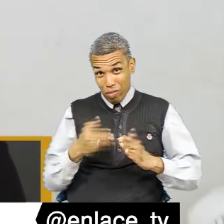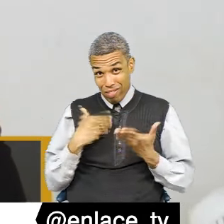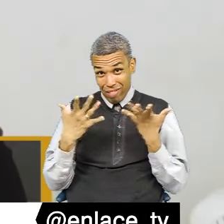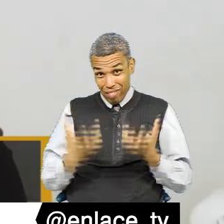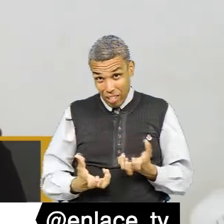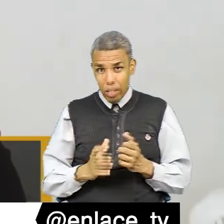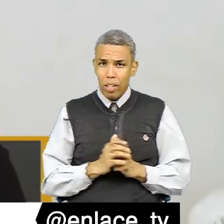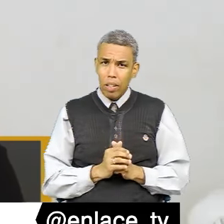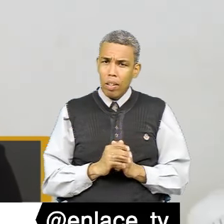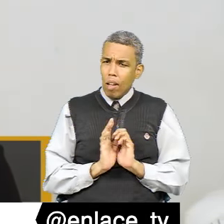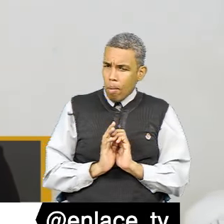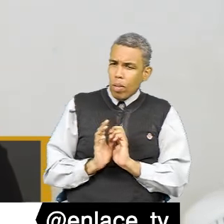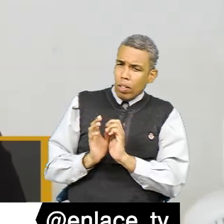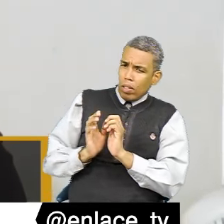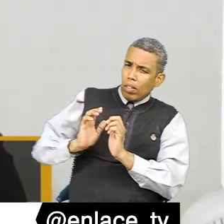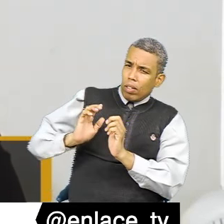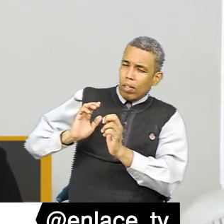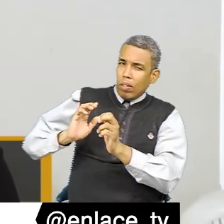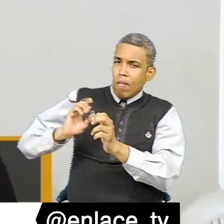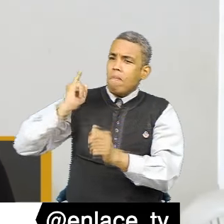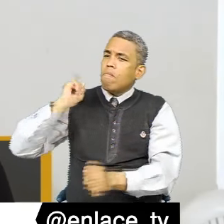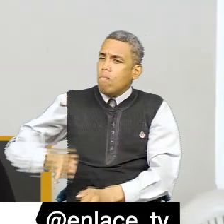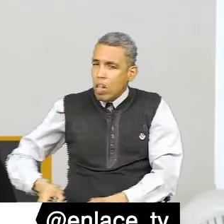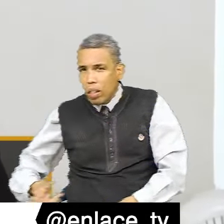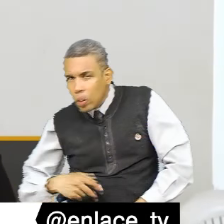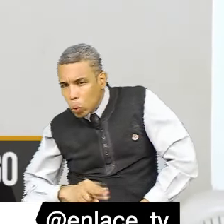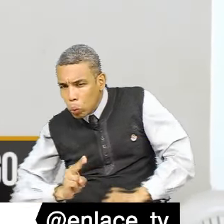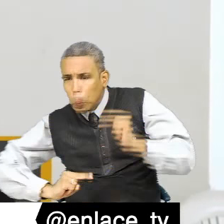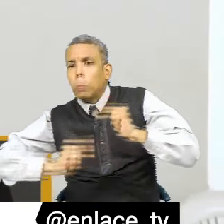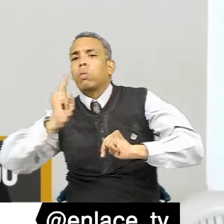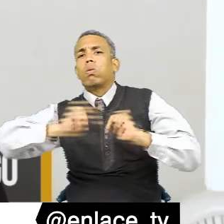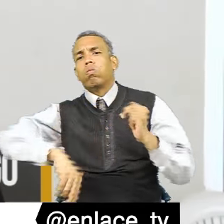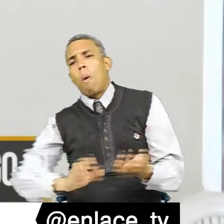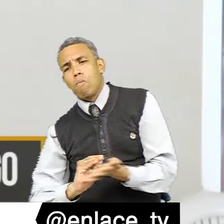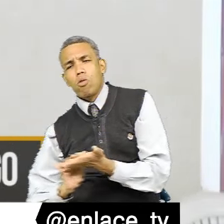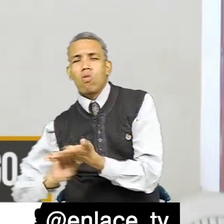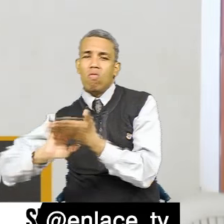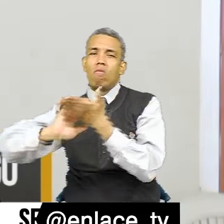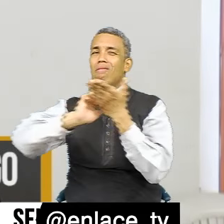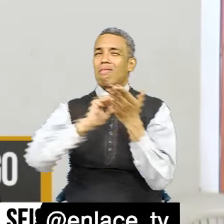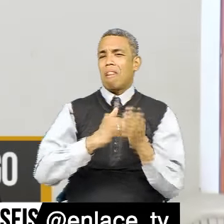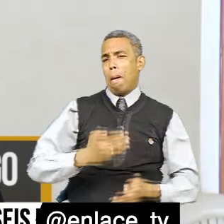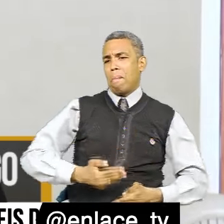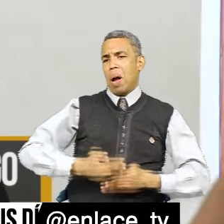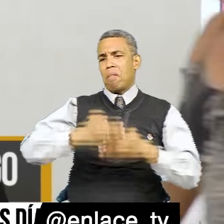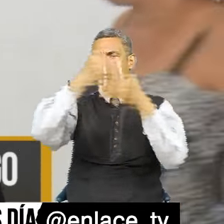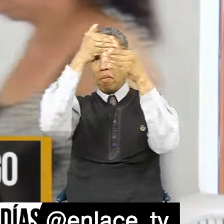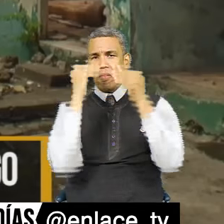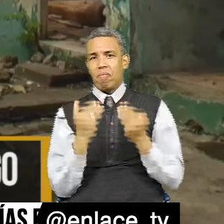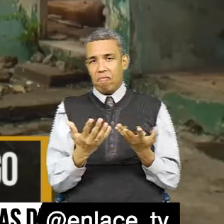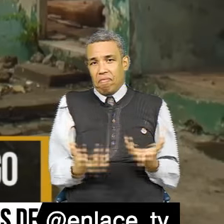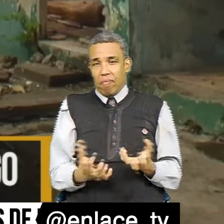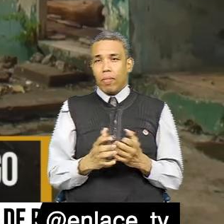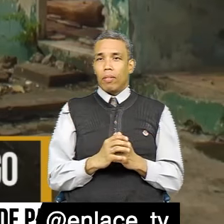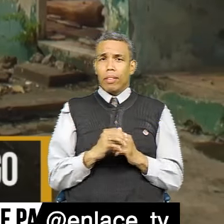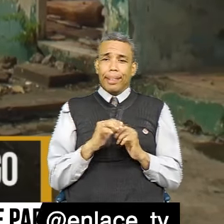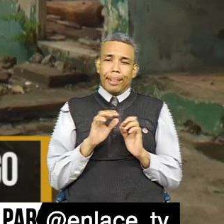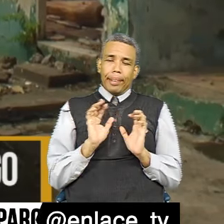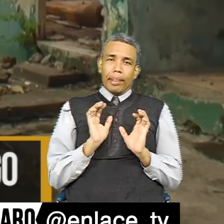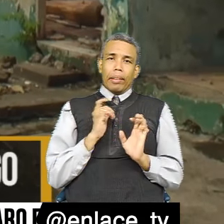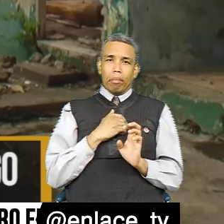manera utilizar este espacio y este predio. A ellos ya varias veces se les ha atendido y se les ha dado respuesta a